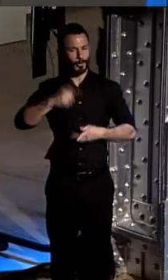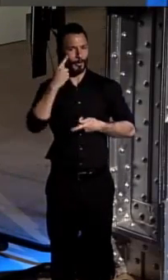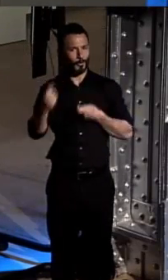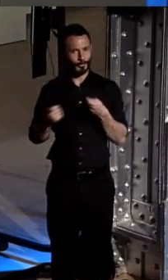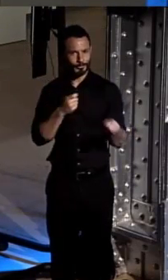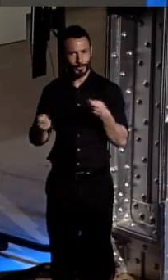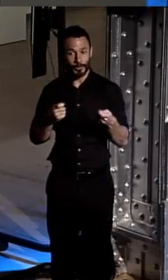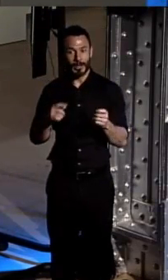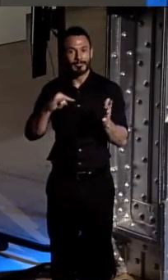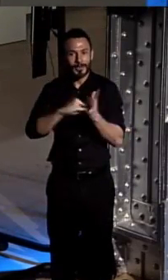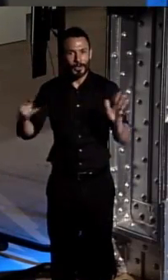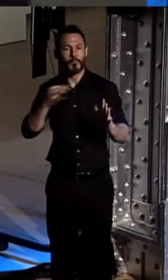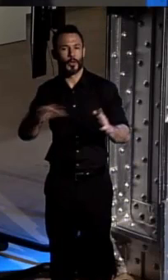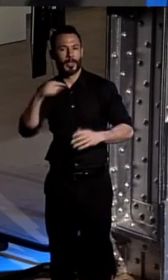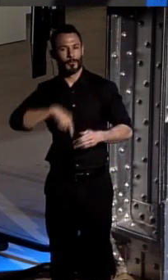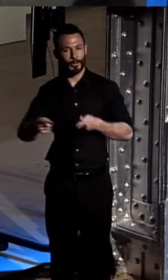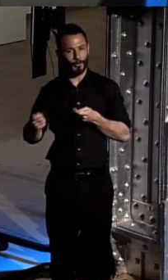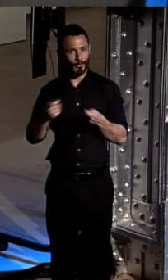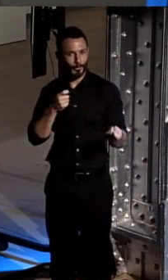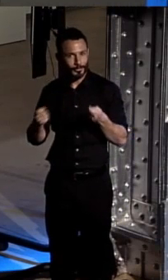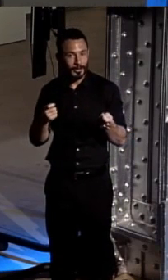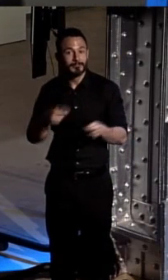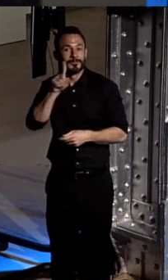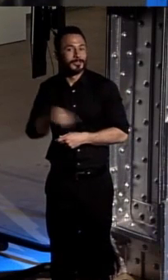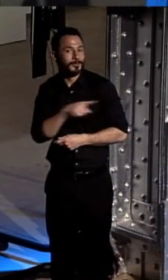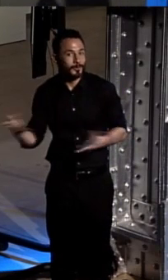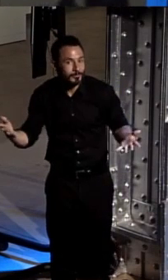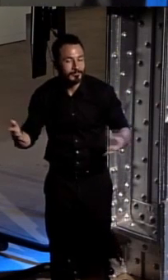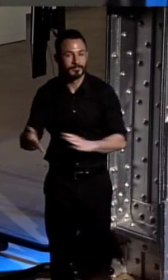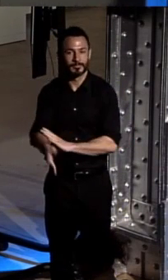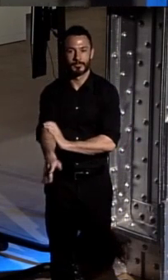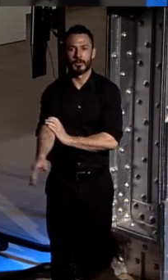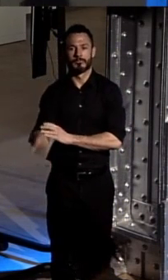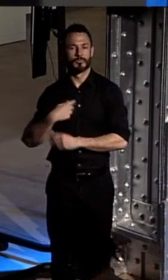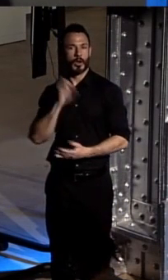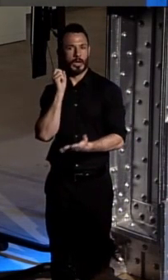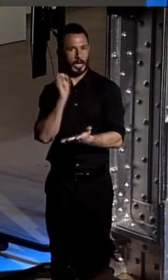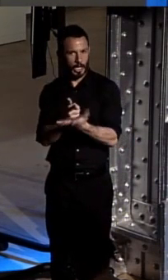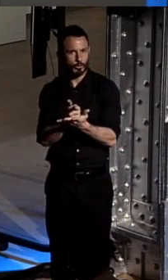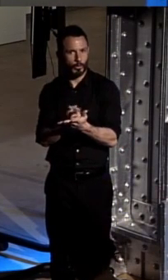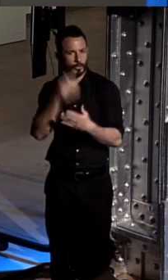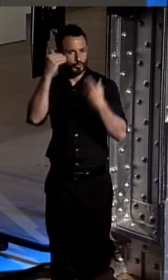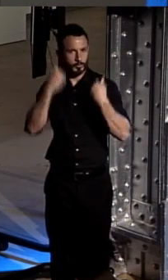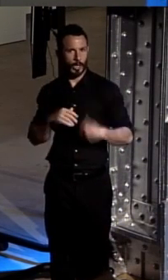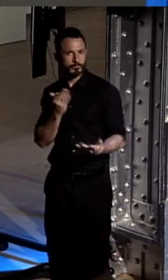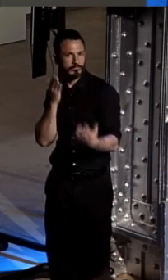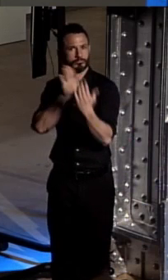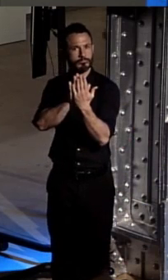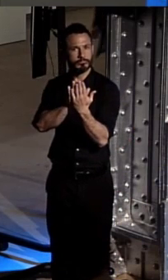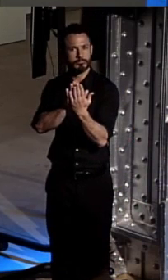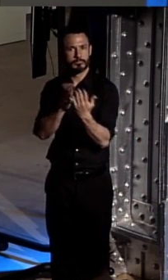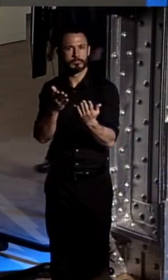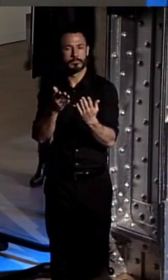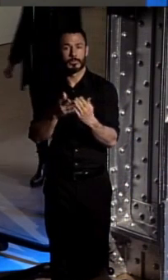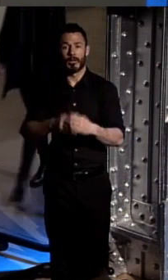la tecnología controlar nuestras emociones? Bueno, seguramente sea el mayor reto al que se enfrenta el ser humano, ¿verdad? Decía